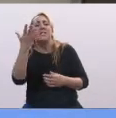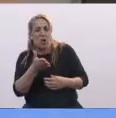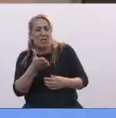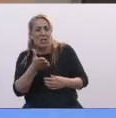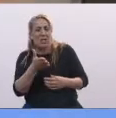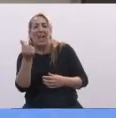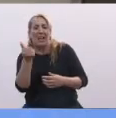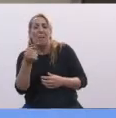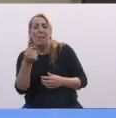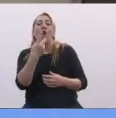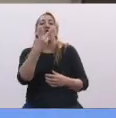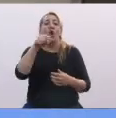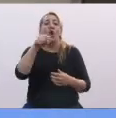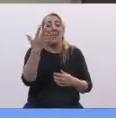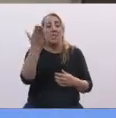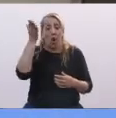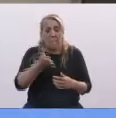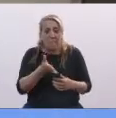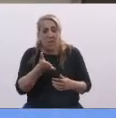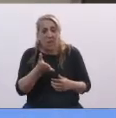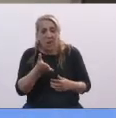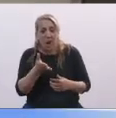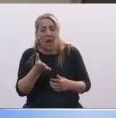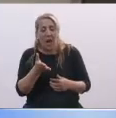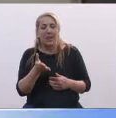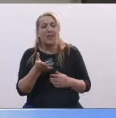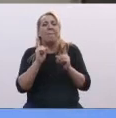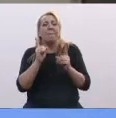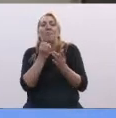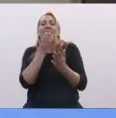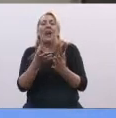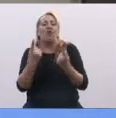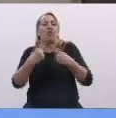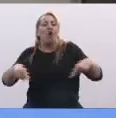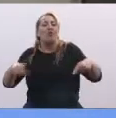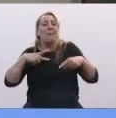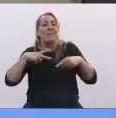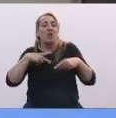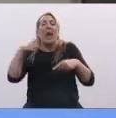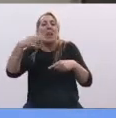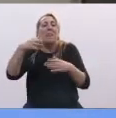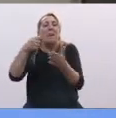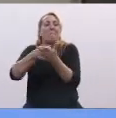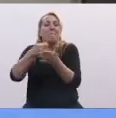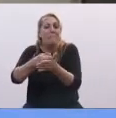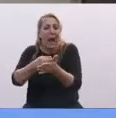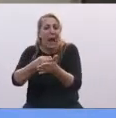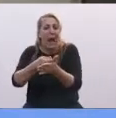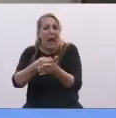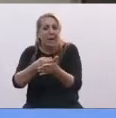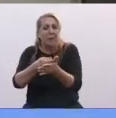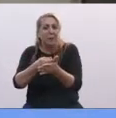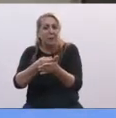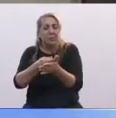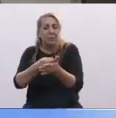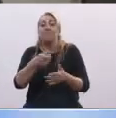capital. Usted tenía el 2,5% de lo que es declaración de bienes personales, tenía que pagar, o